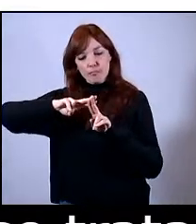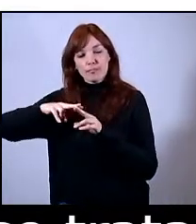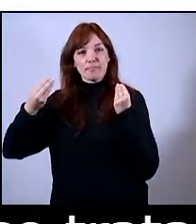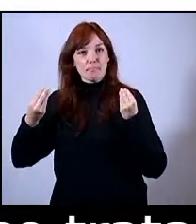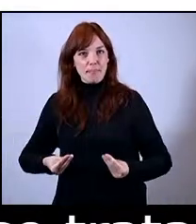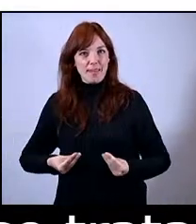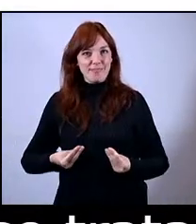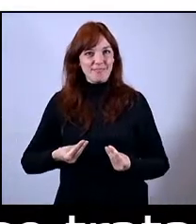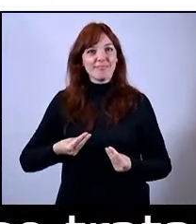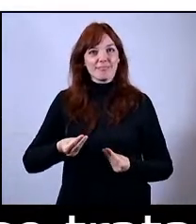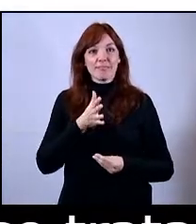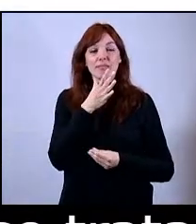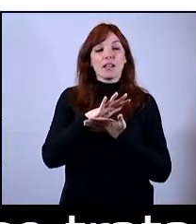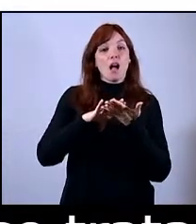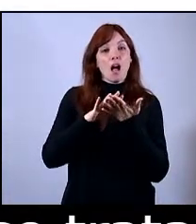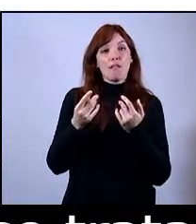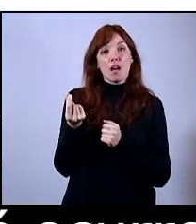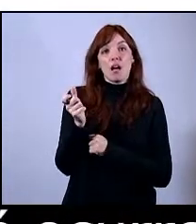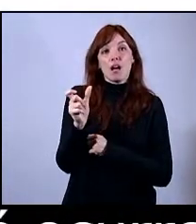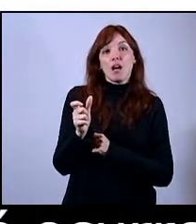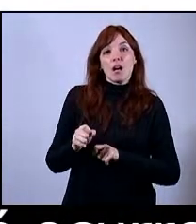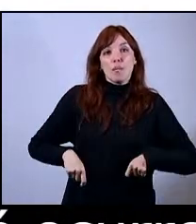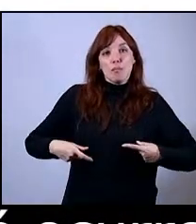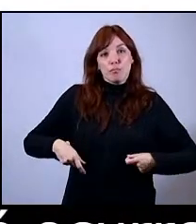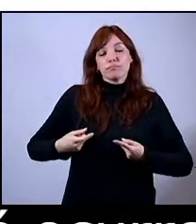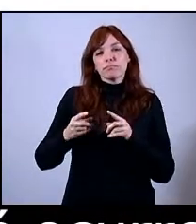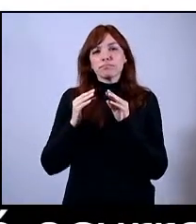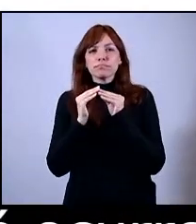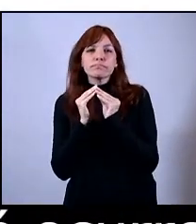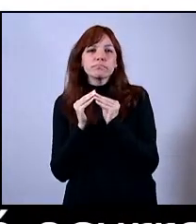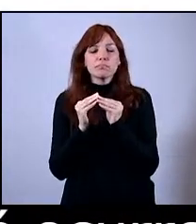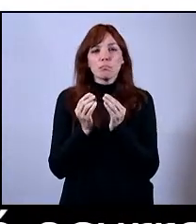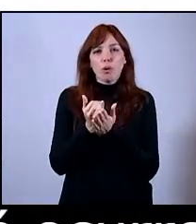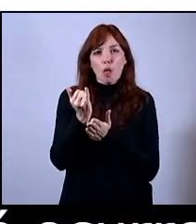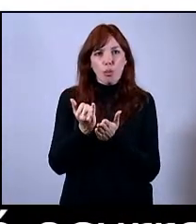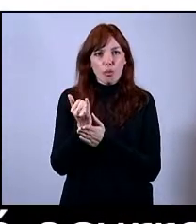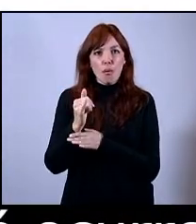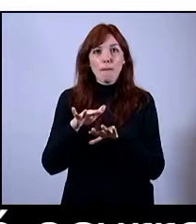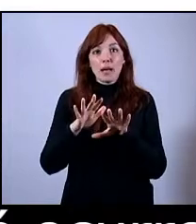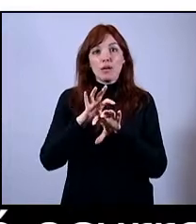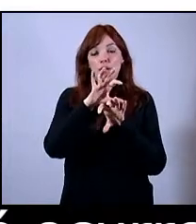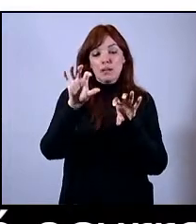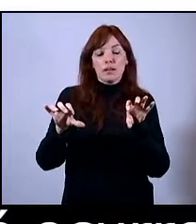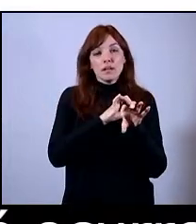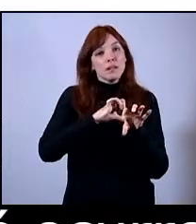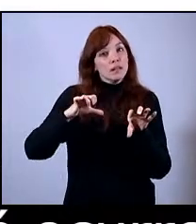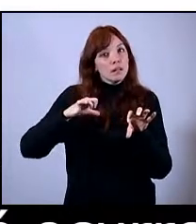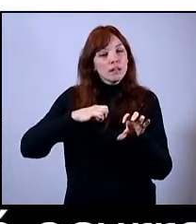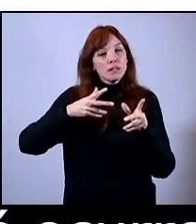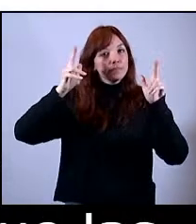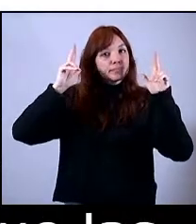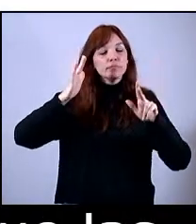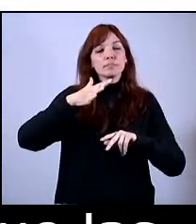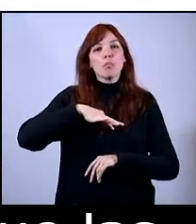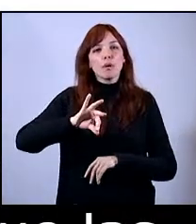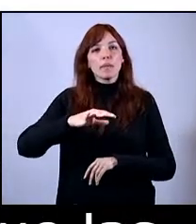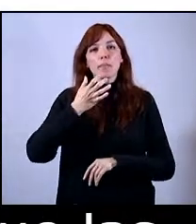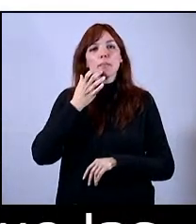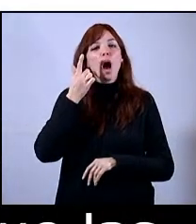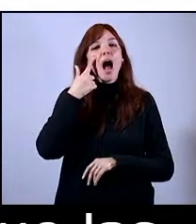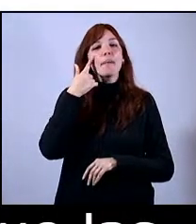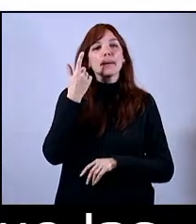esto? Hablamos de los costes de producción. Para que las comunidades autónomas podamos determinar cuáles